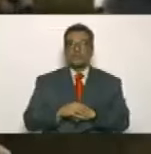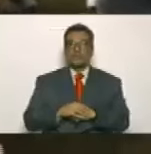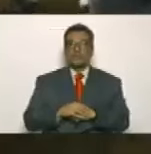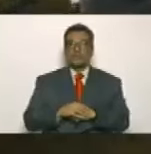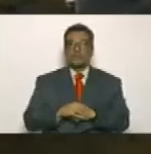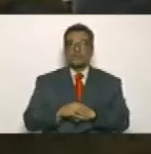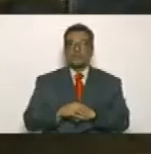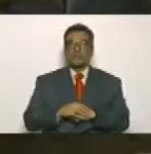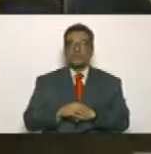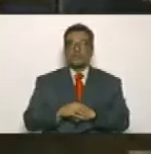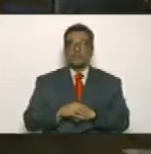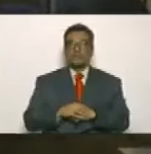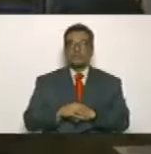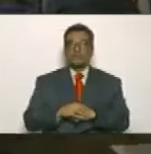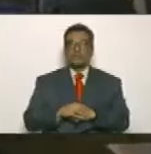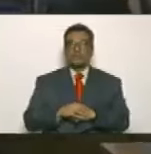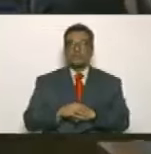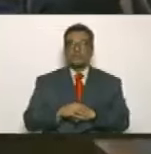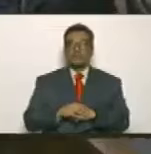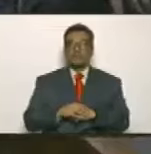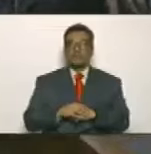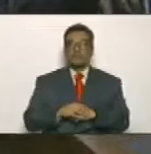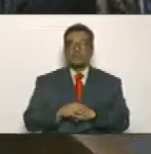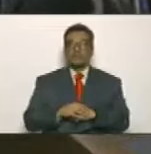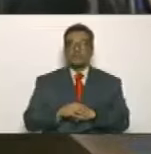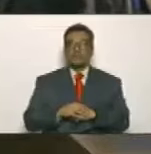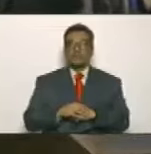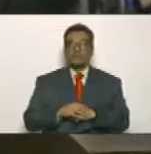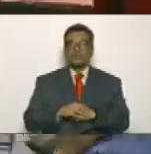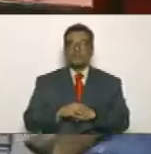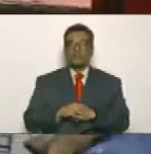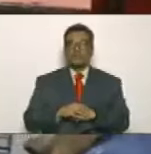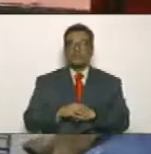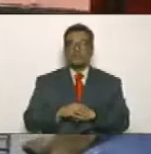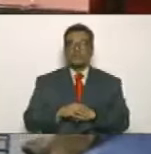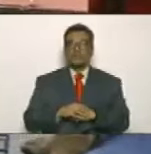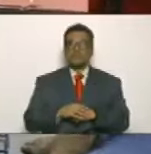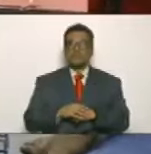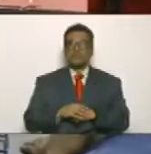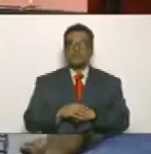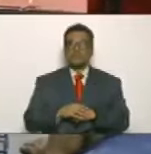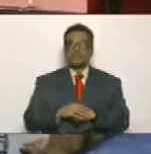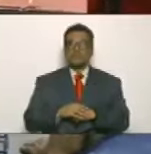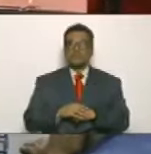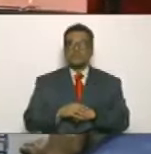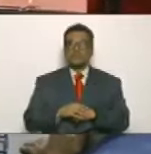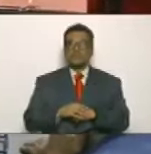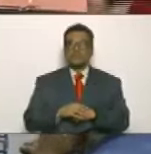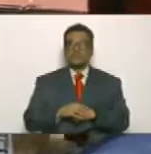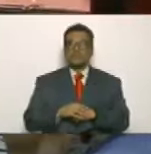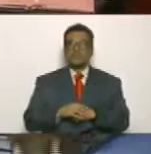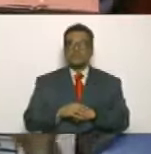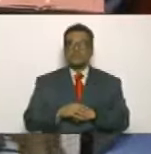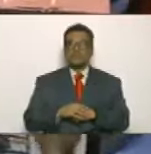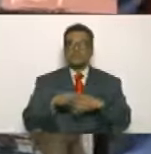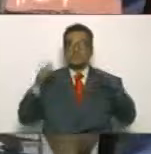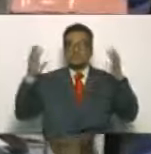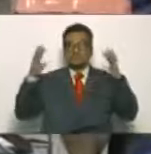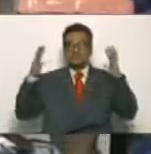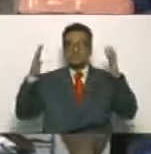Xianetian, Tahualayuirua. Harían, Ejain, Haría, Guaya, Guayuayu, conmigo.